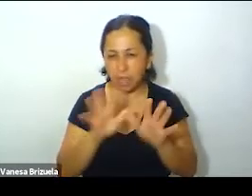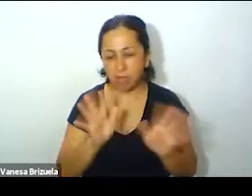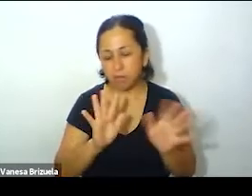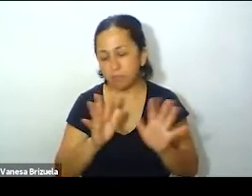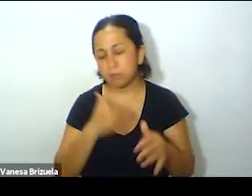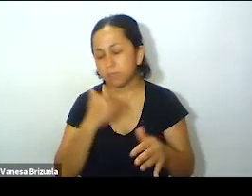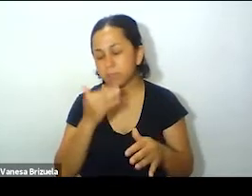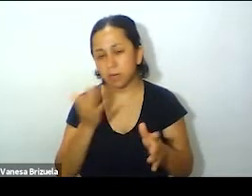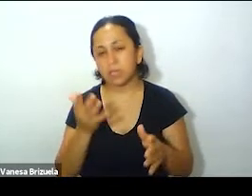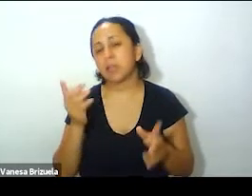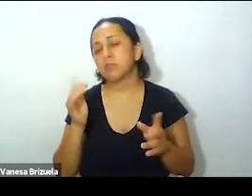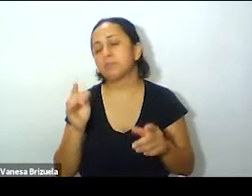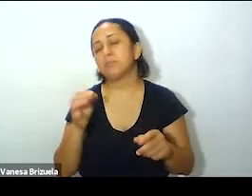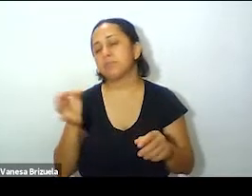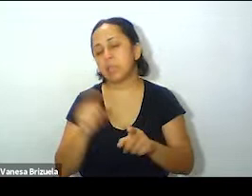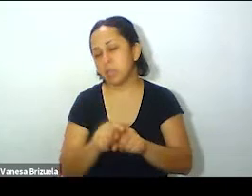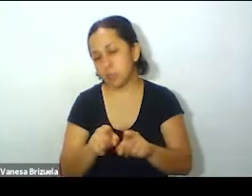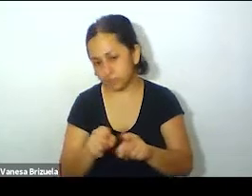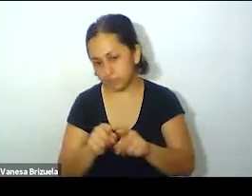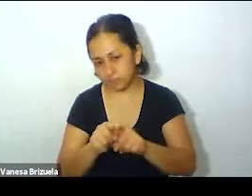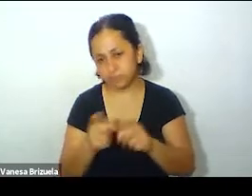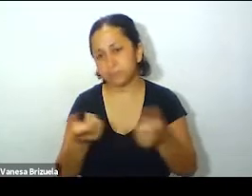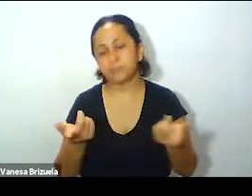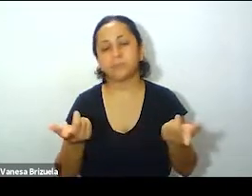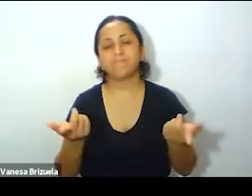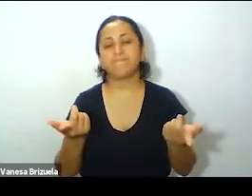conflicto. Pero en sí,